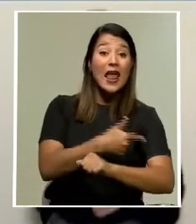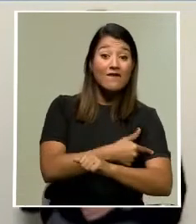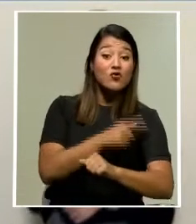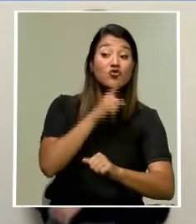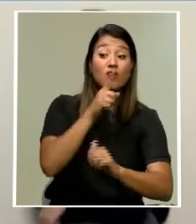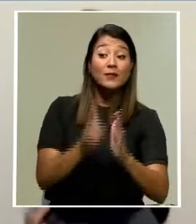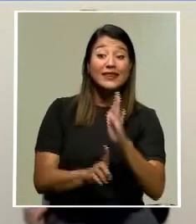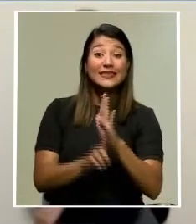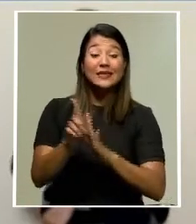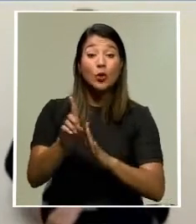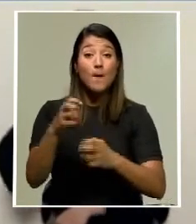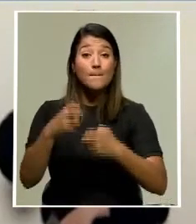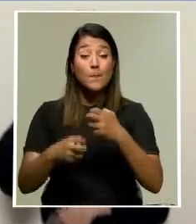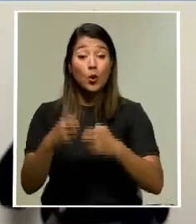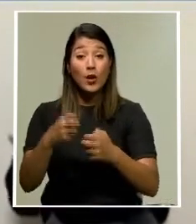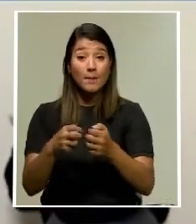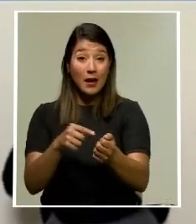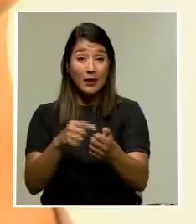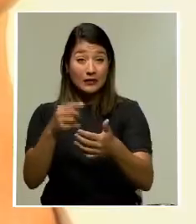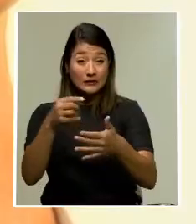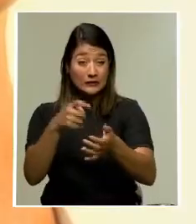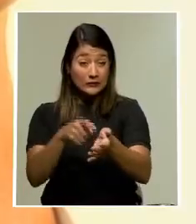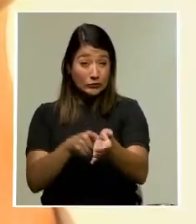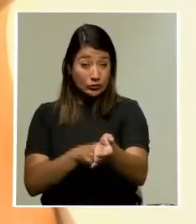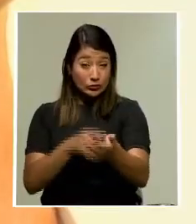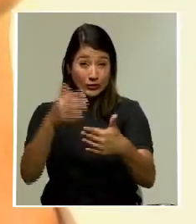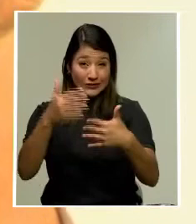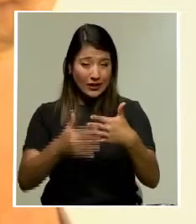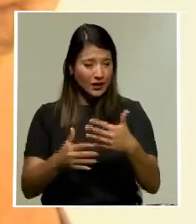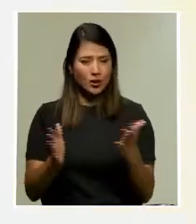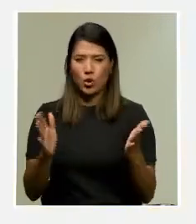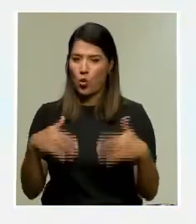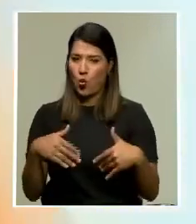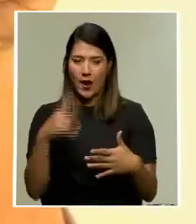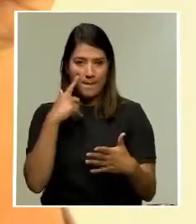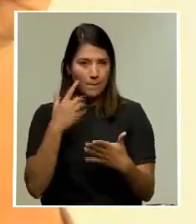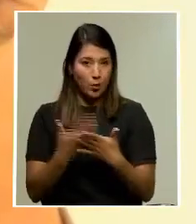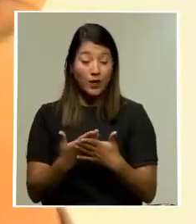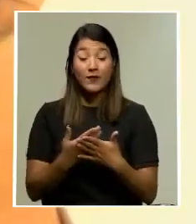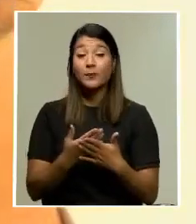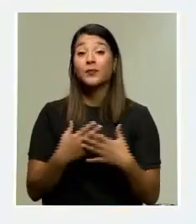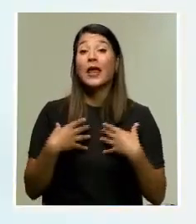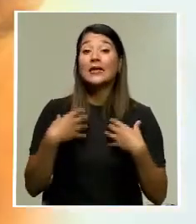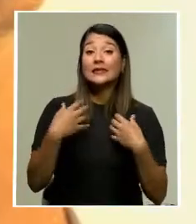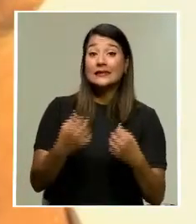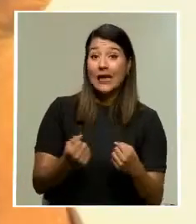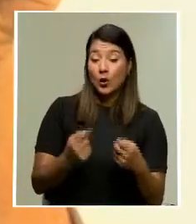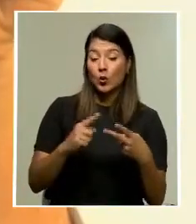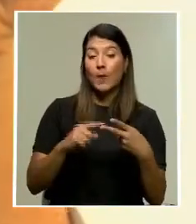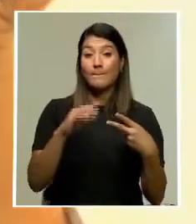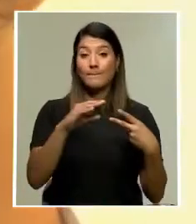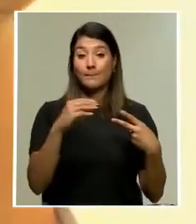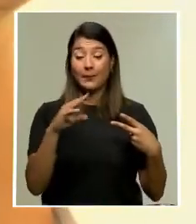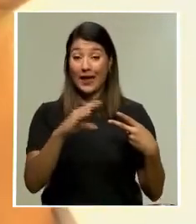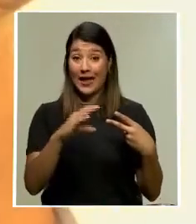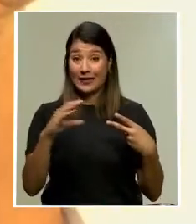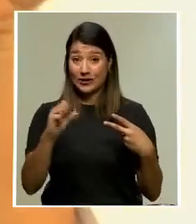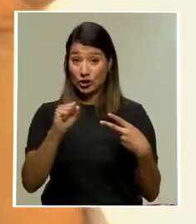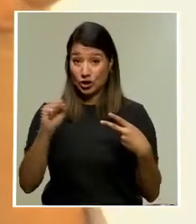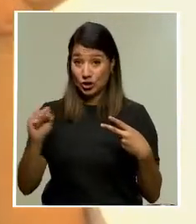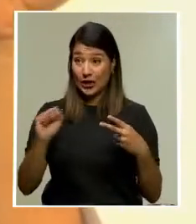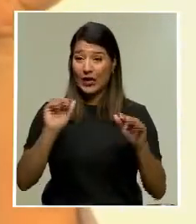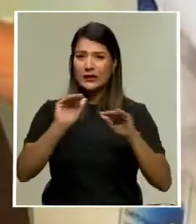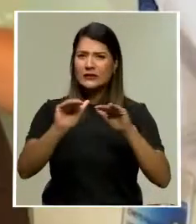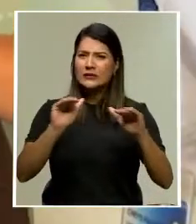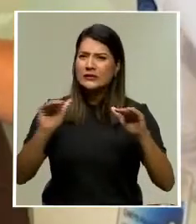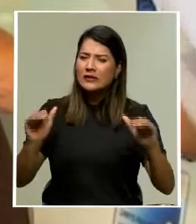forma directa con la aparición de los coágulos. Por otro lado, tanto en Salud como en la Caja de Seguro Social hacen el llamado para que los ticos